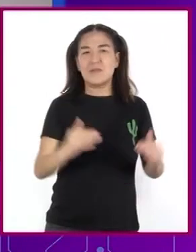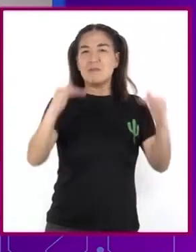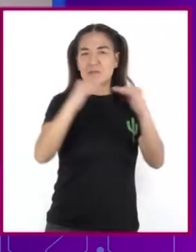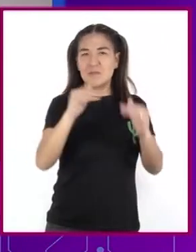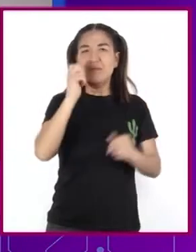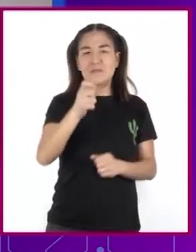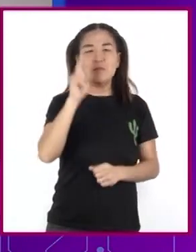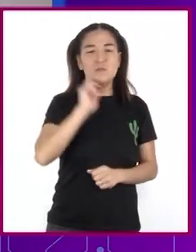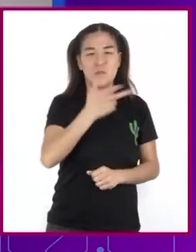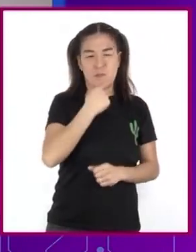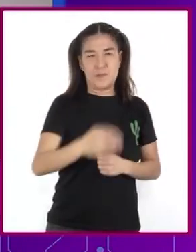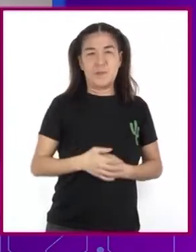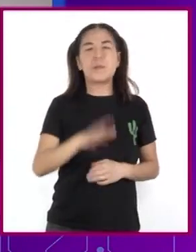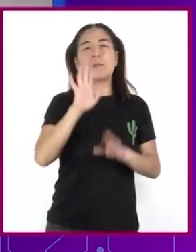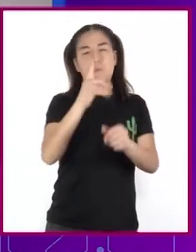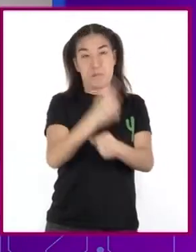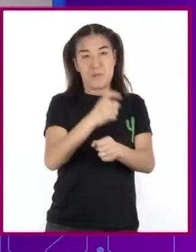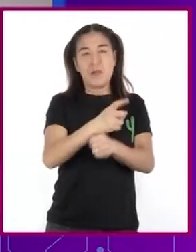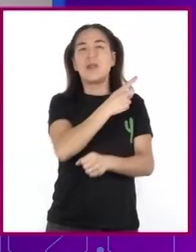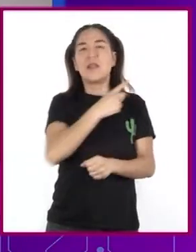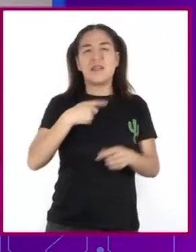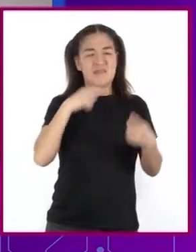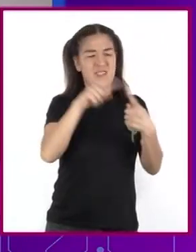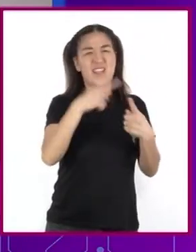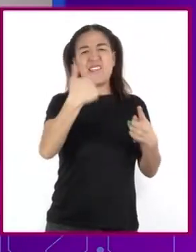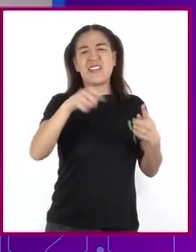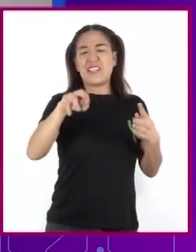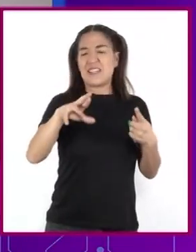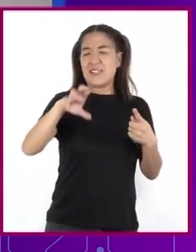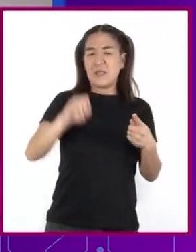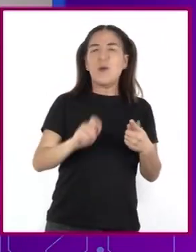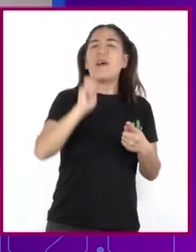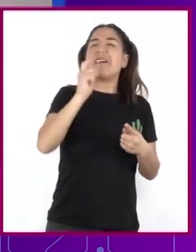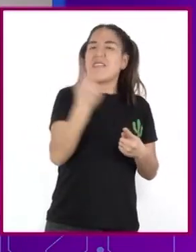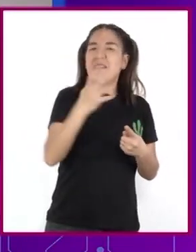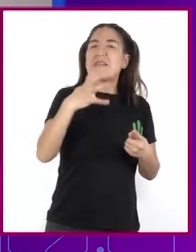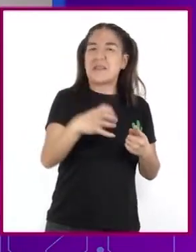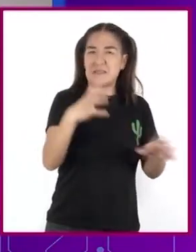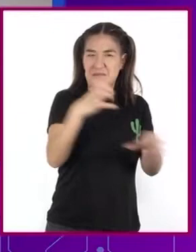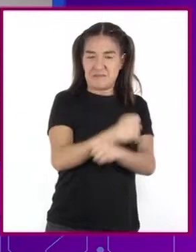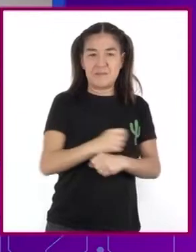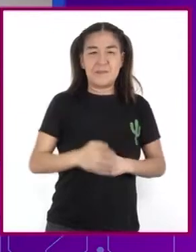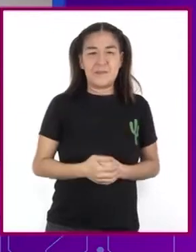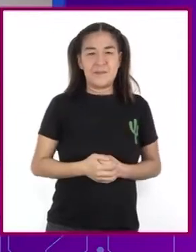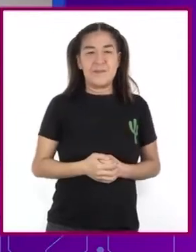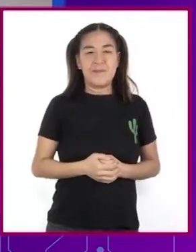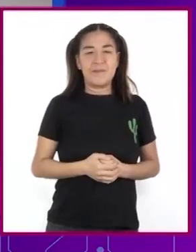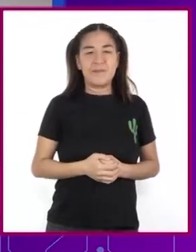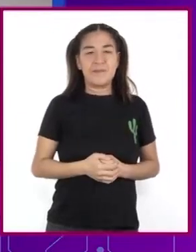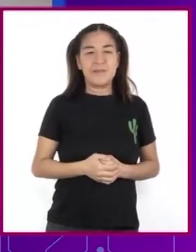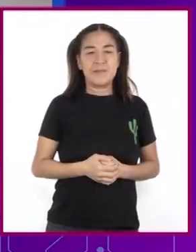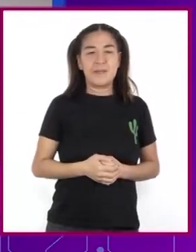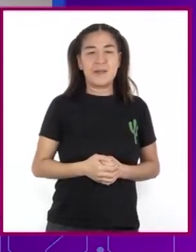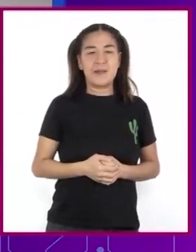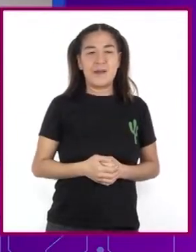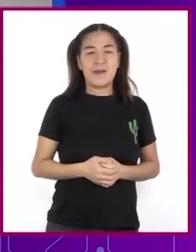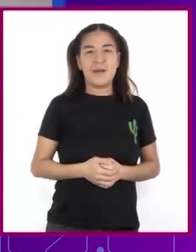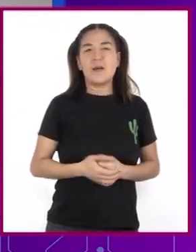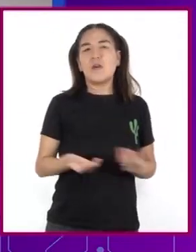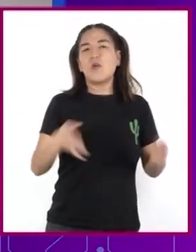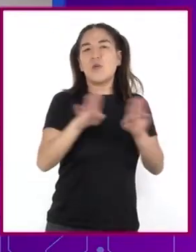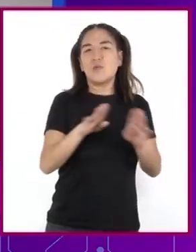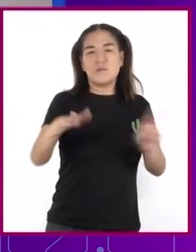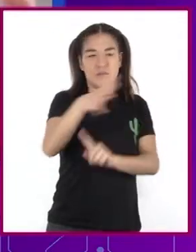por definir qué se entiende por género y qué es igualdad de género. El género se entiende como todo aquello que la sociedad